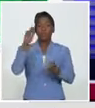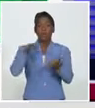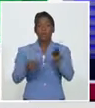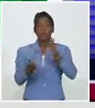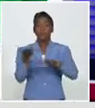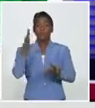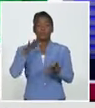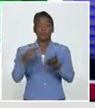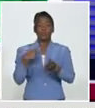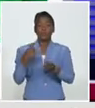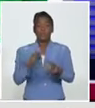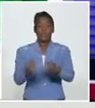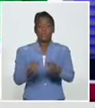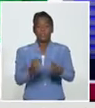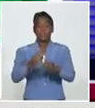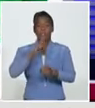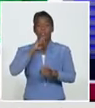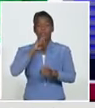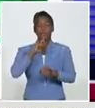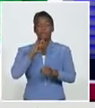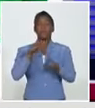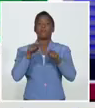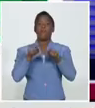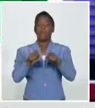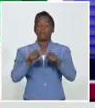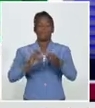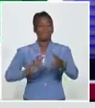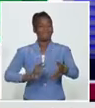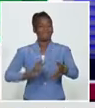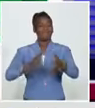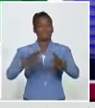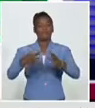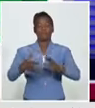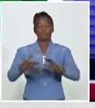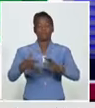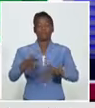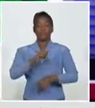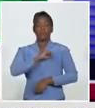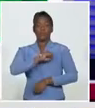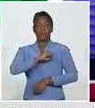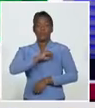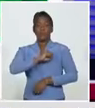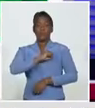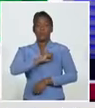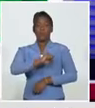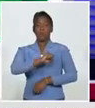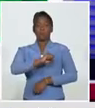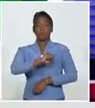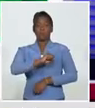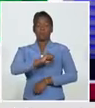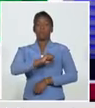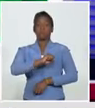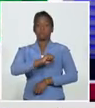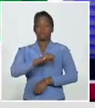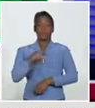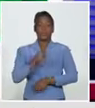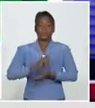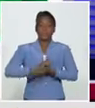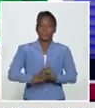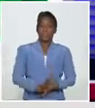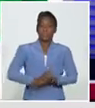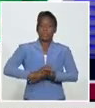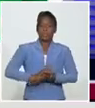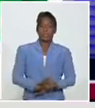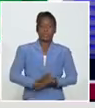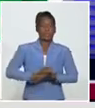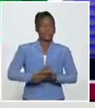corregir y en un momento determinado hace una parada cardíaca de la cual tampoco fue posible su